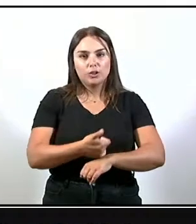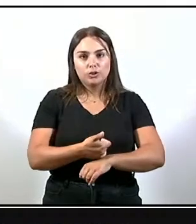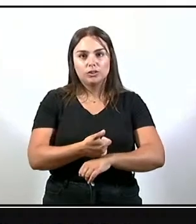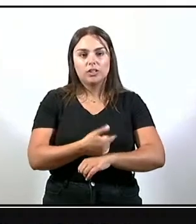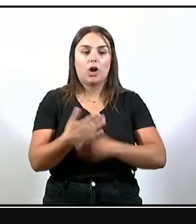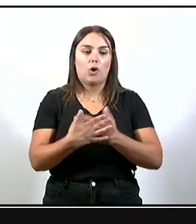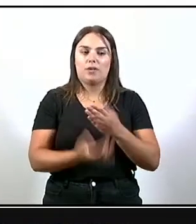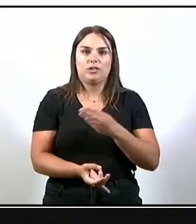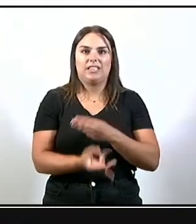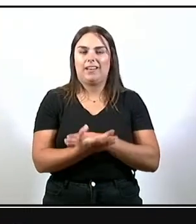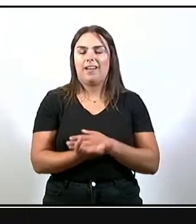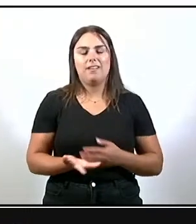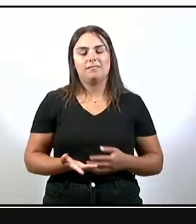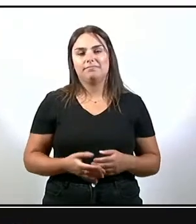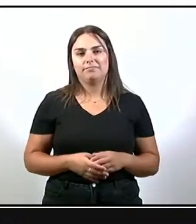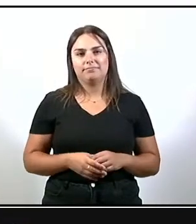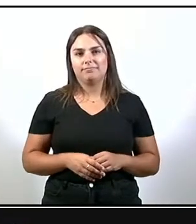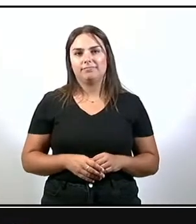gobierno.